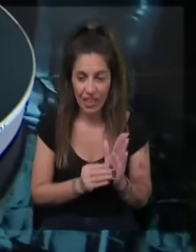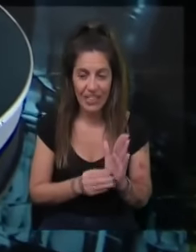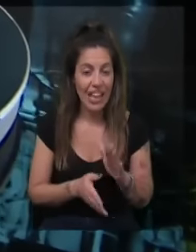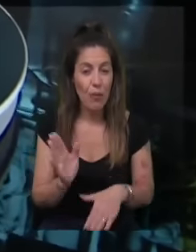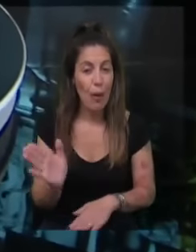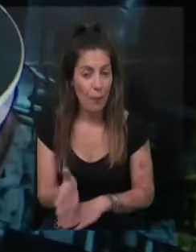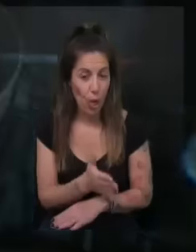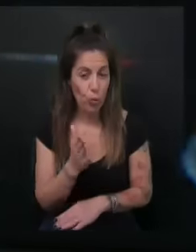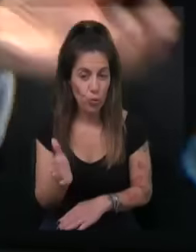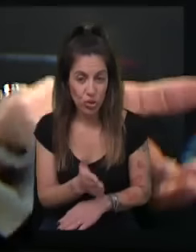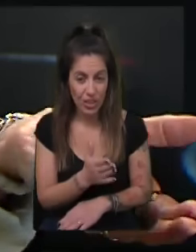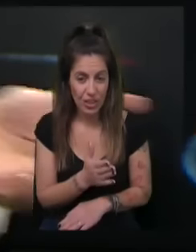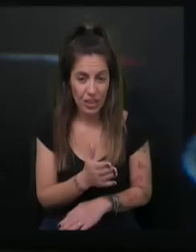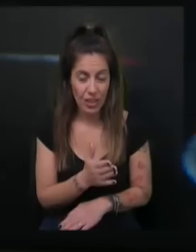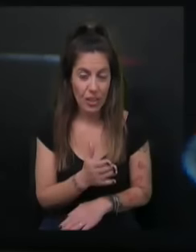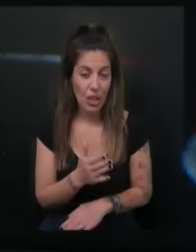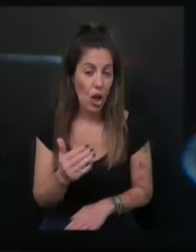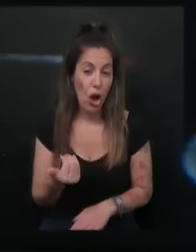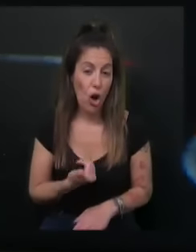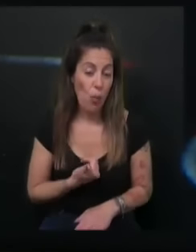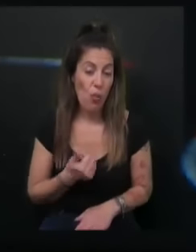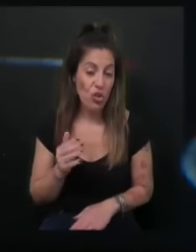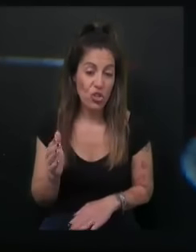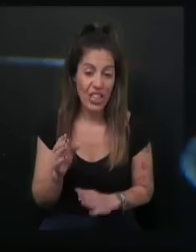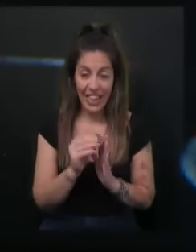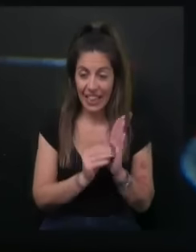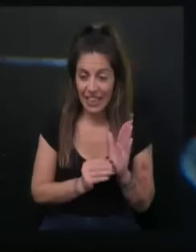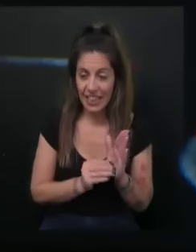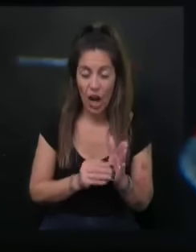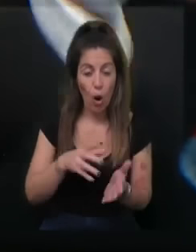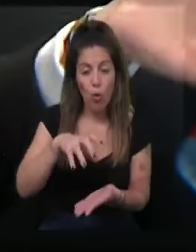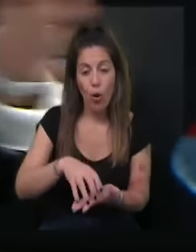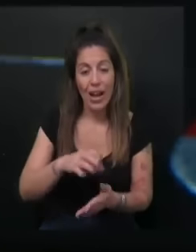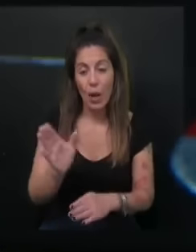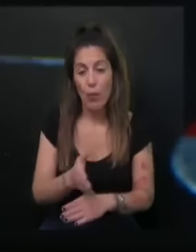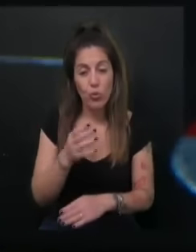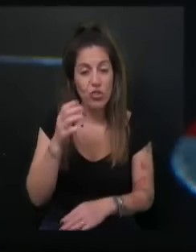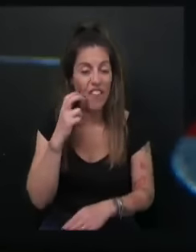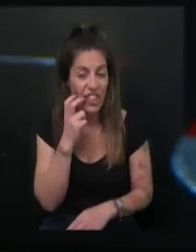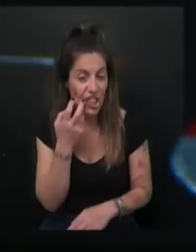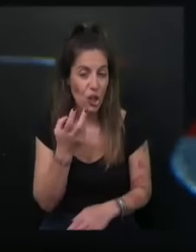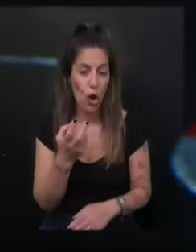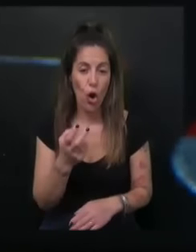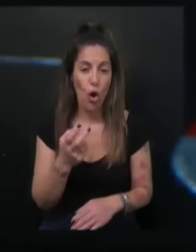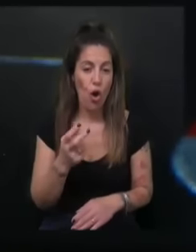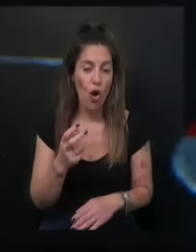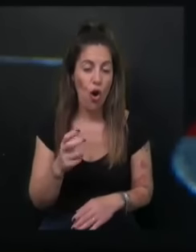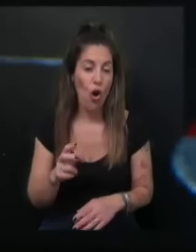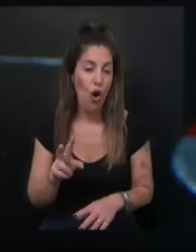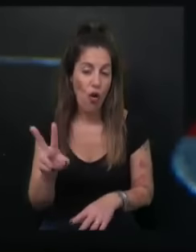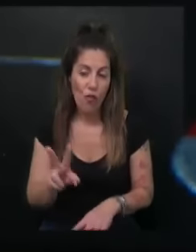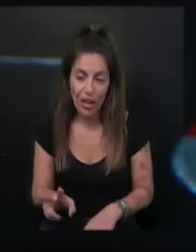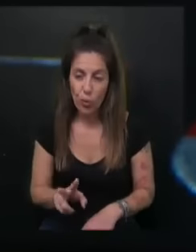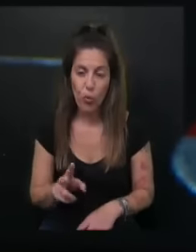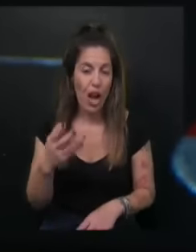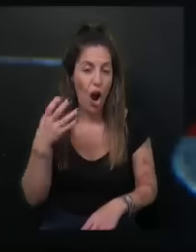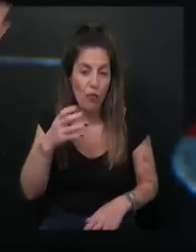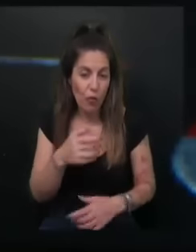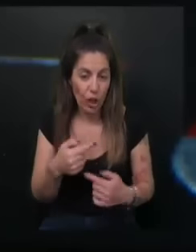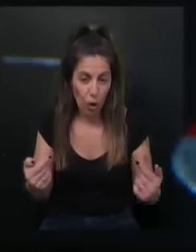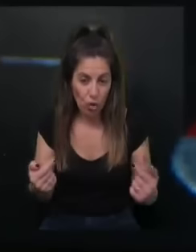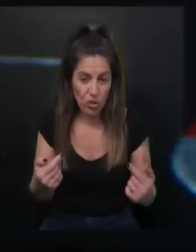producir como se registra una bodega como se registra un hortícola el que va a producir tiene que registrarse y tiene que montar